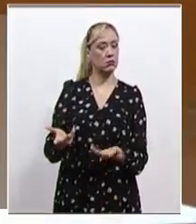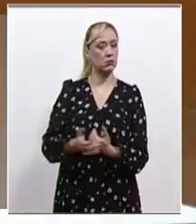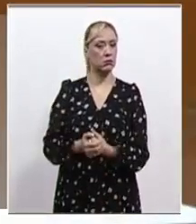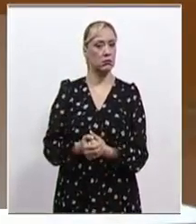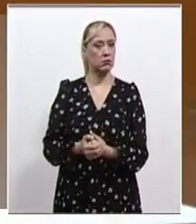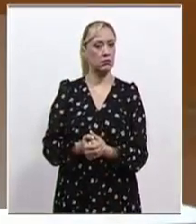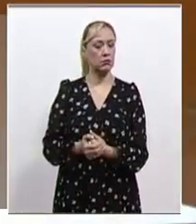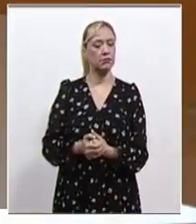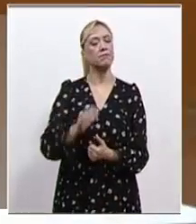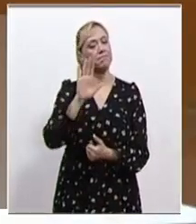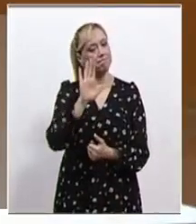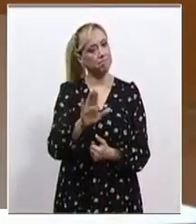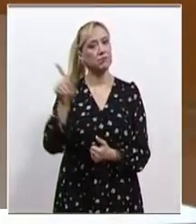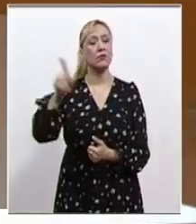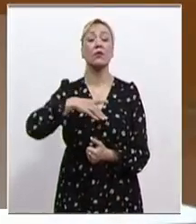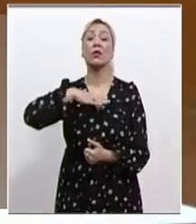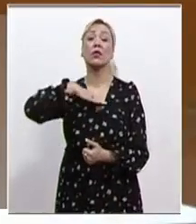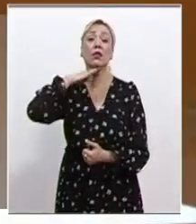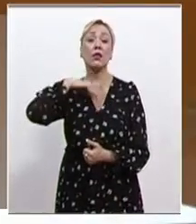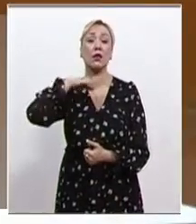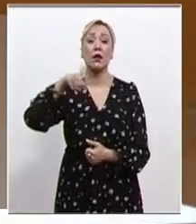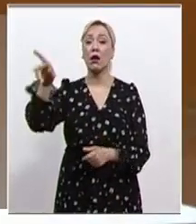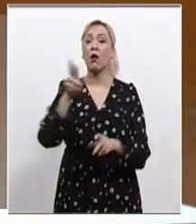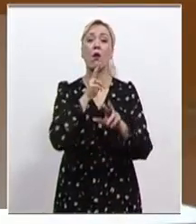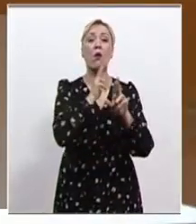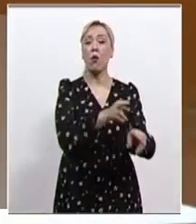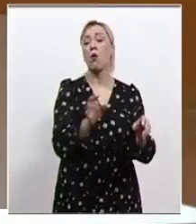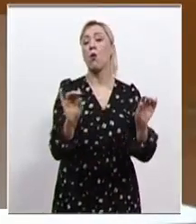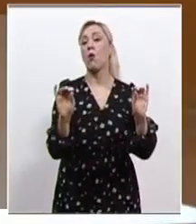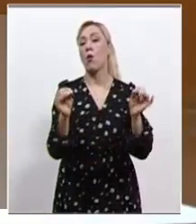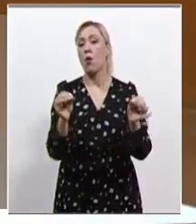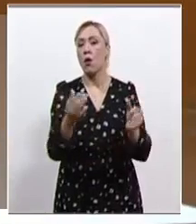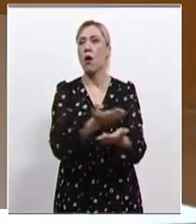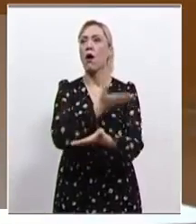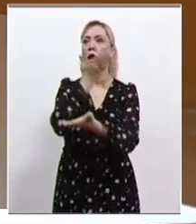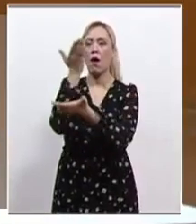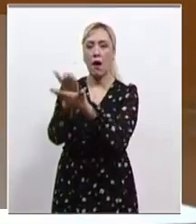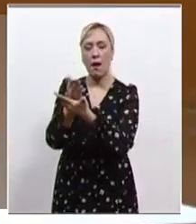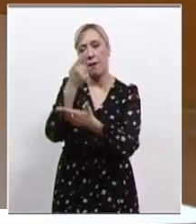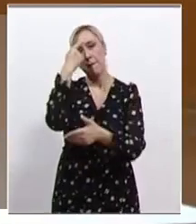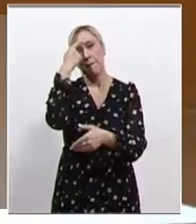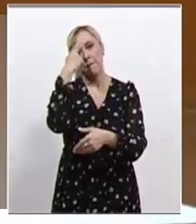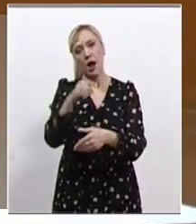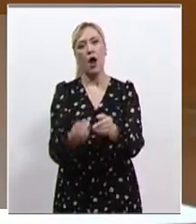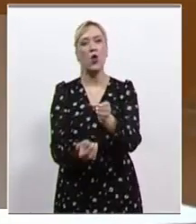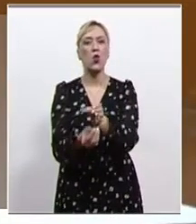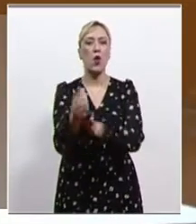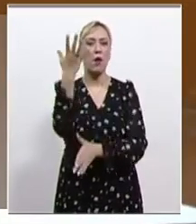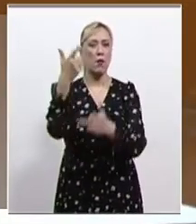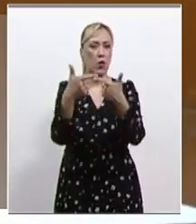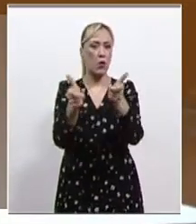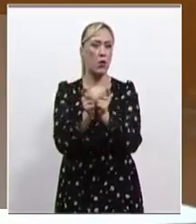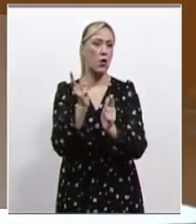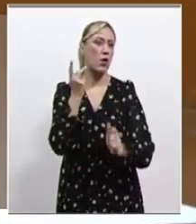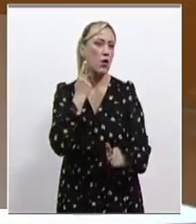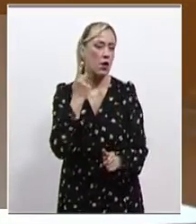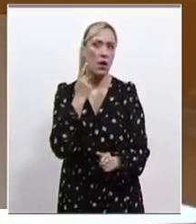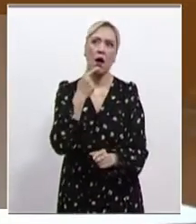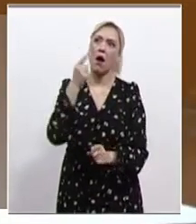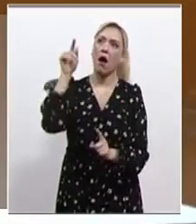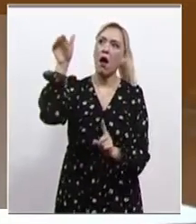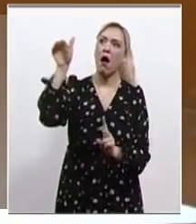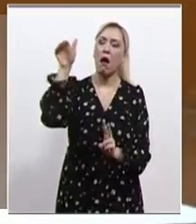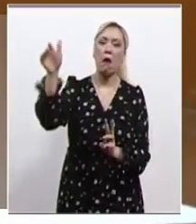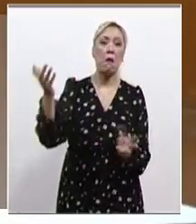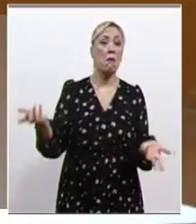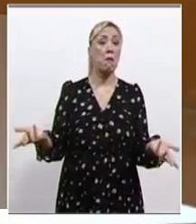La aducida omisión de dar respuesta a la petición para la conformación de un grupo parlamentario sí es